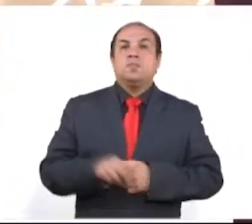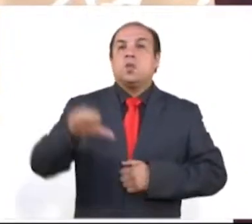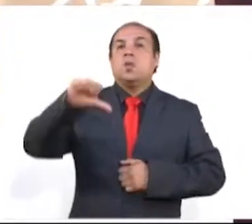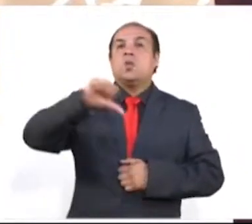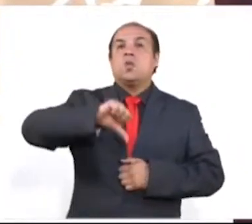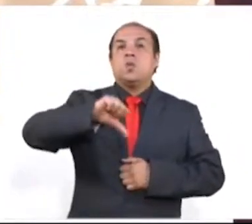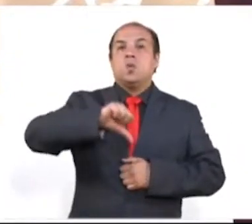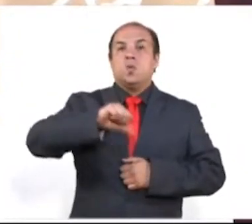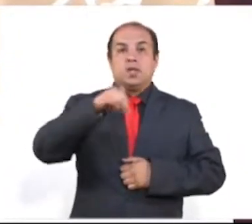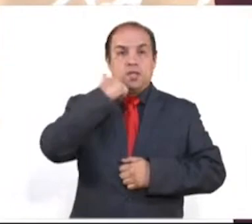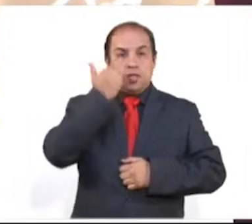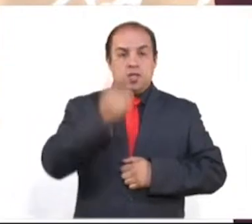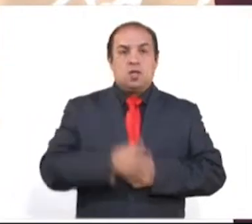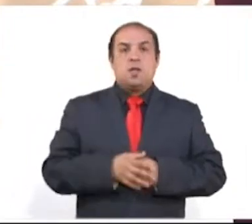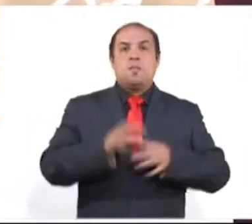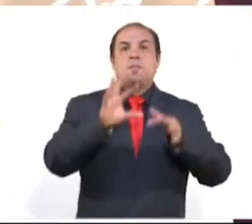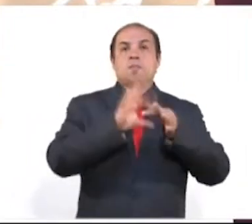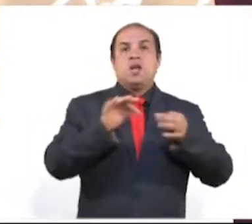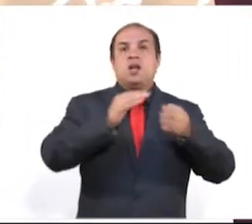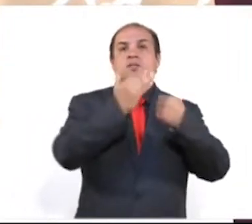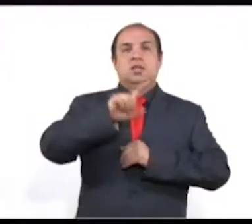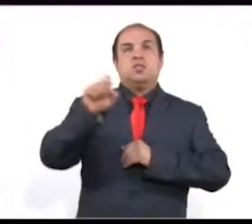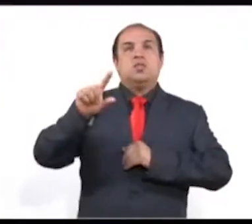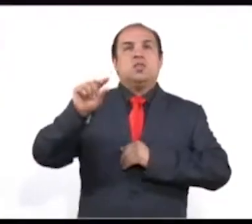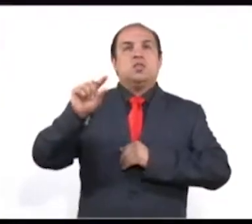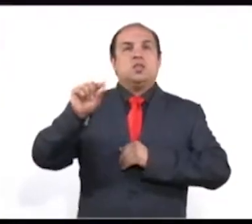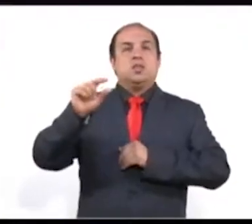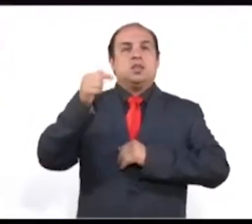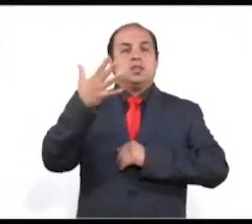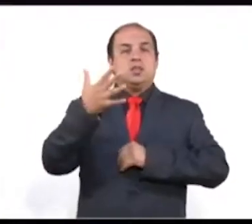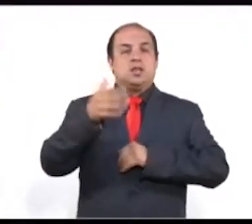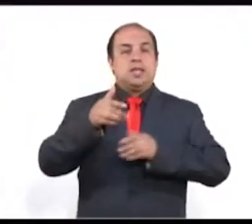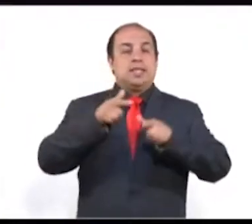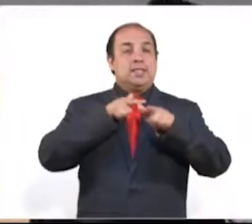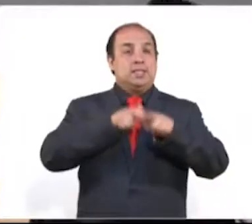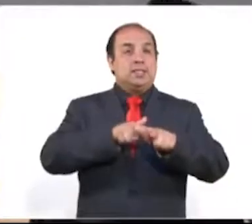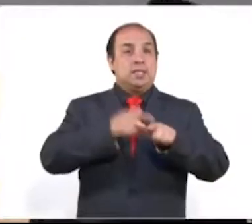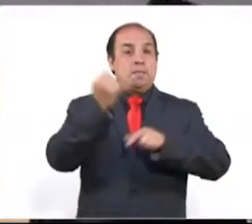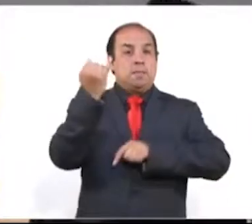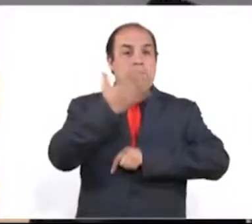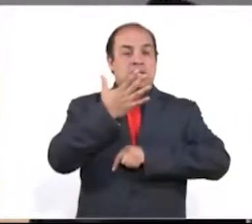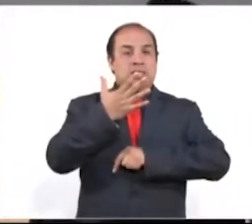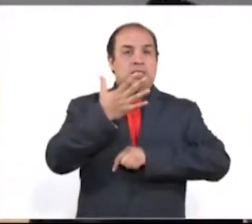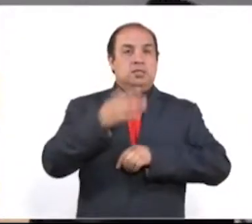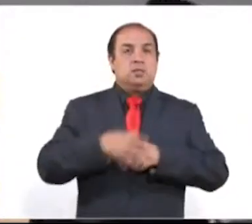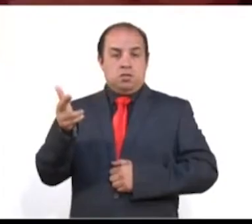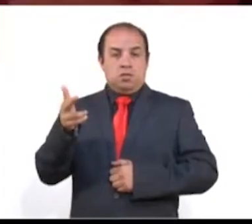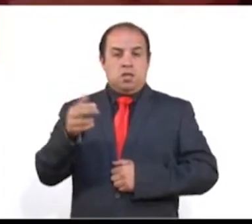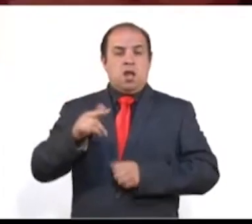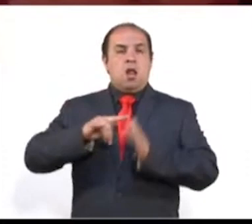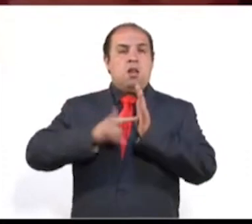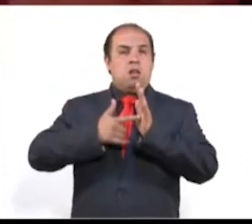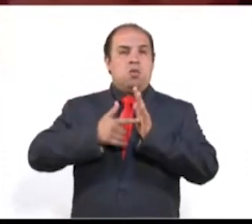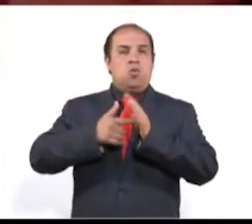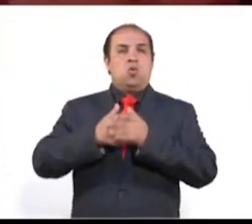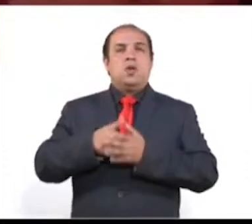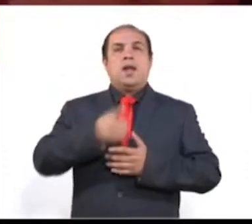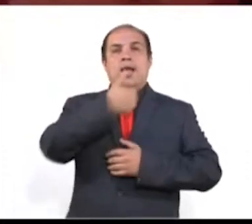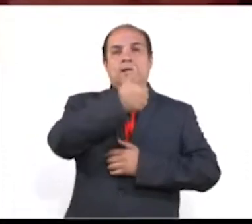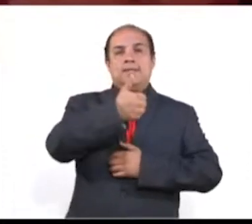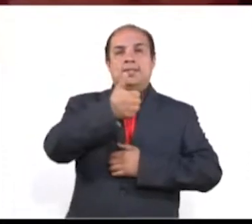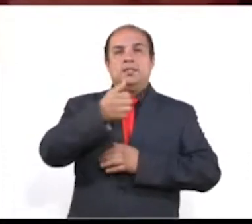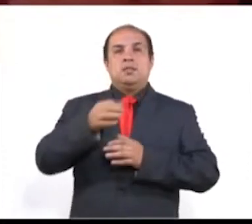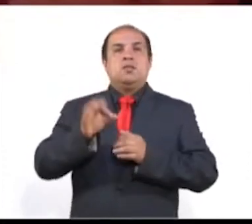de justicia de Morelos quiso ocultar el feminicidio de Ariadna y mostró imágenes fuertes dijo con autorización de la fiscalía general de